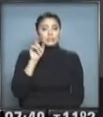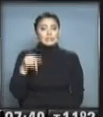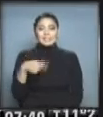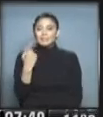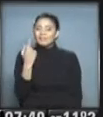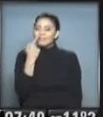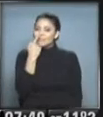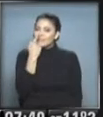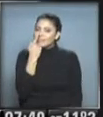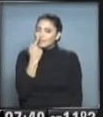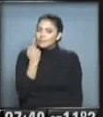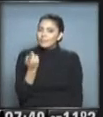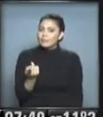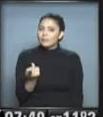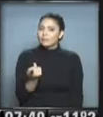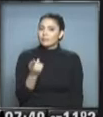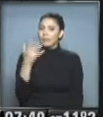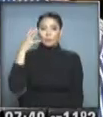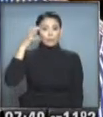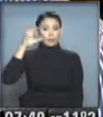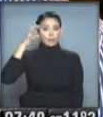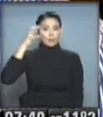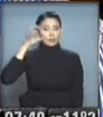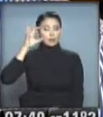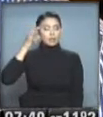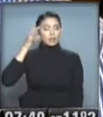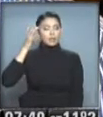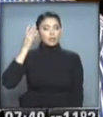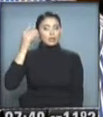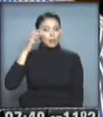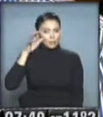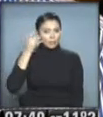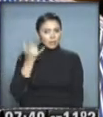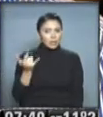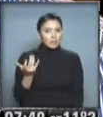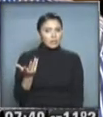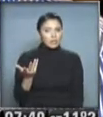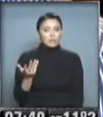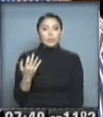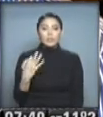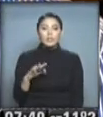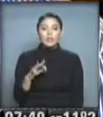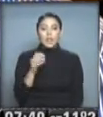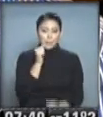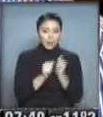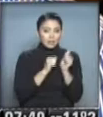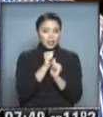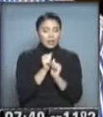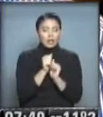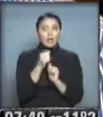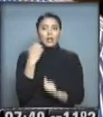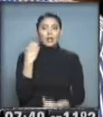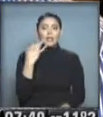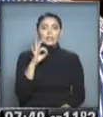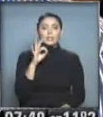mucho la atención de que ese monitoreo que se hizo, lo que tendría que haber hecho la empresa